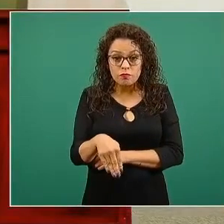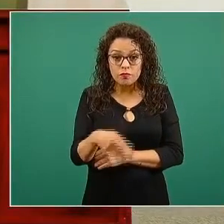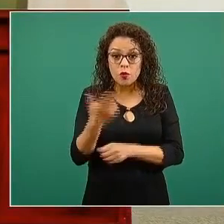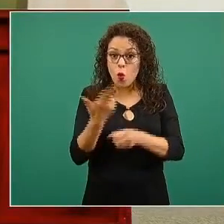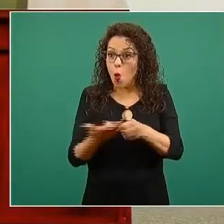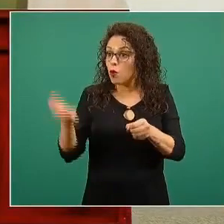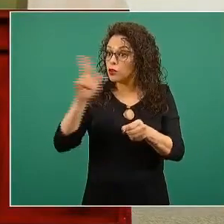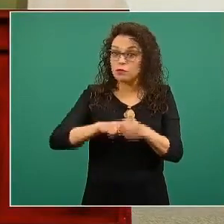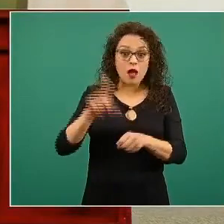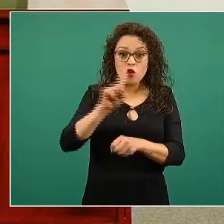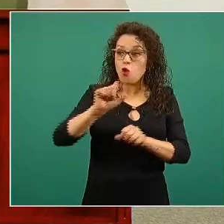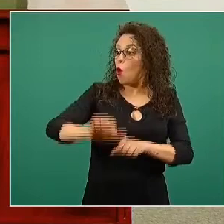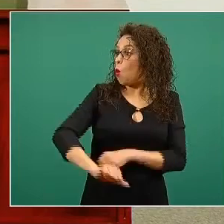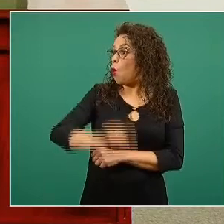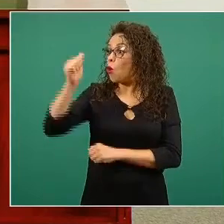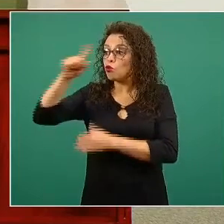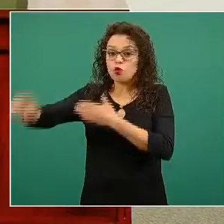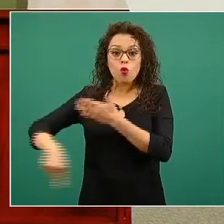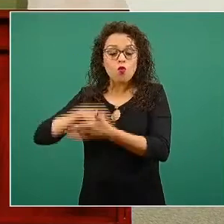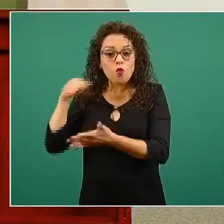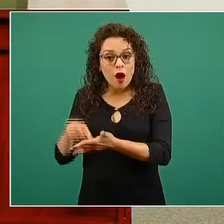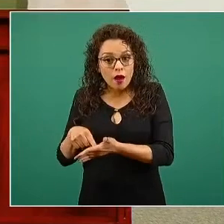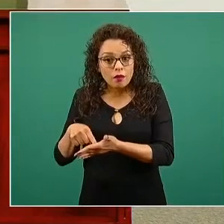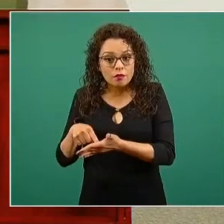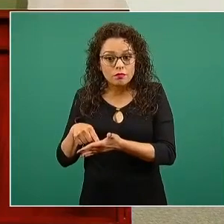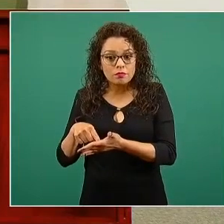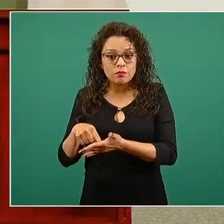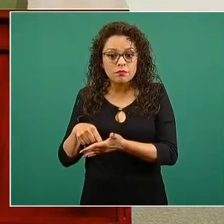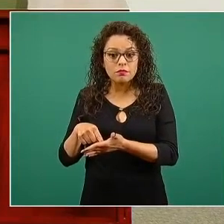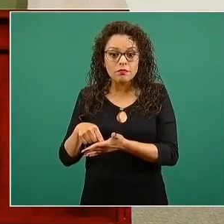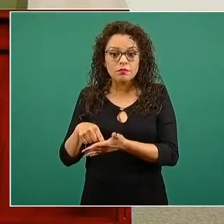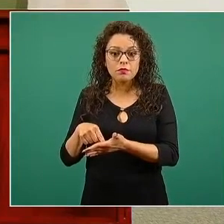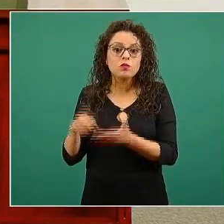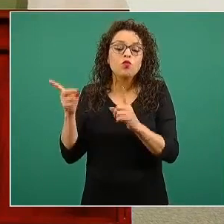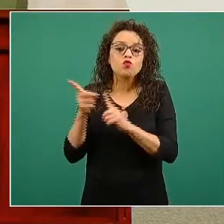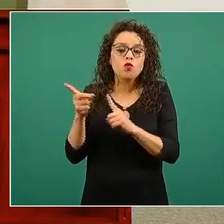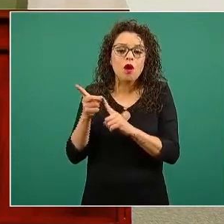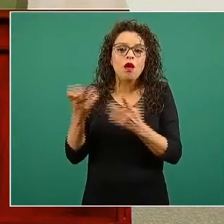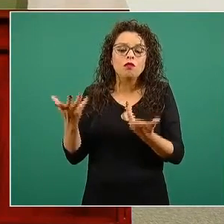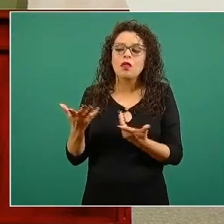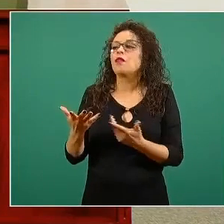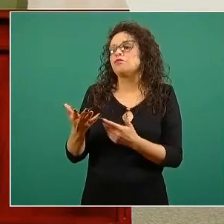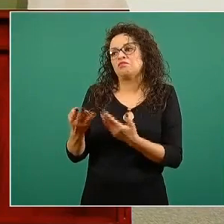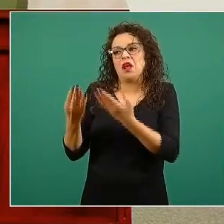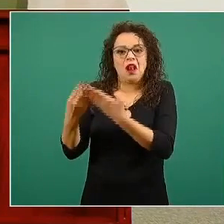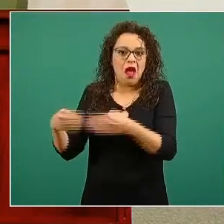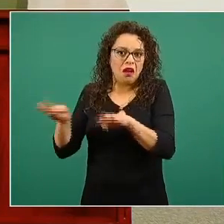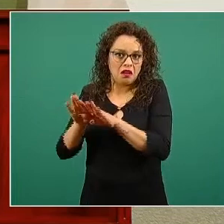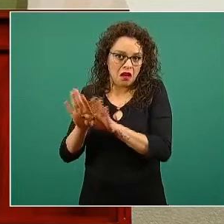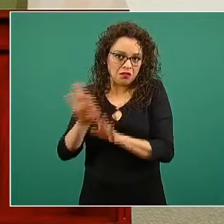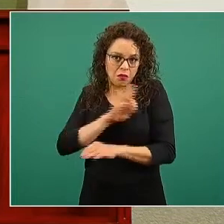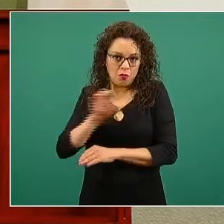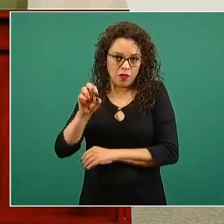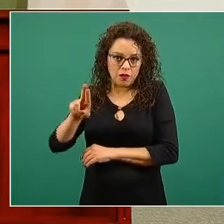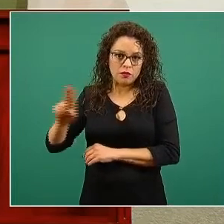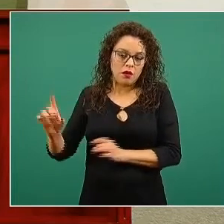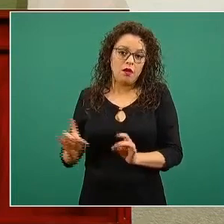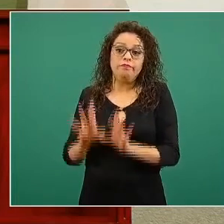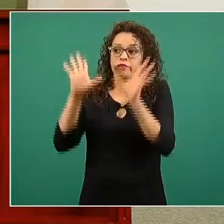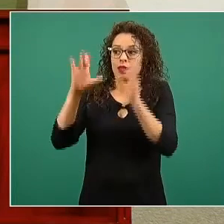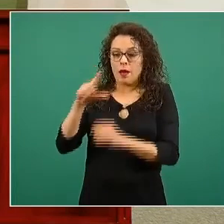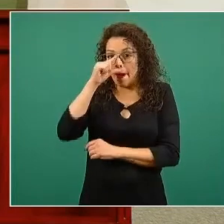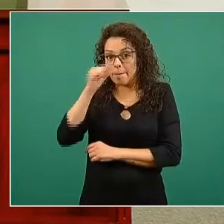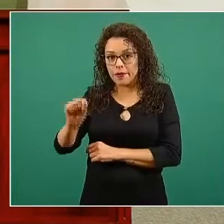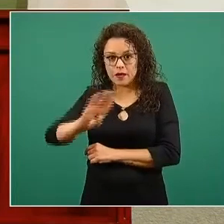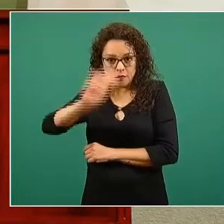como puede suceder también que se produzca esta defunción en un domicilio. Dependiendo de cuáles